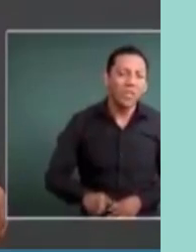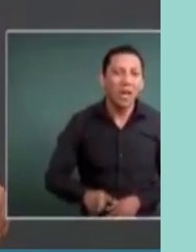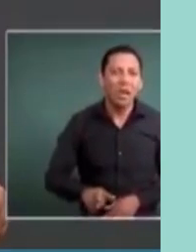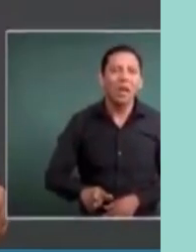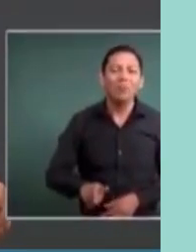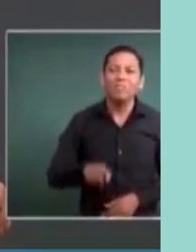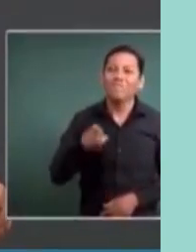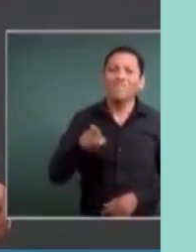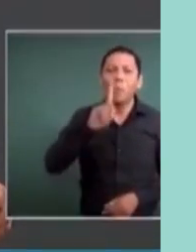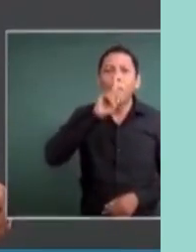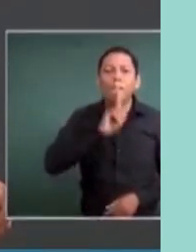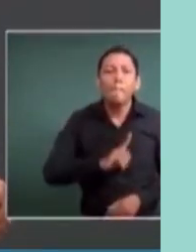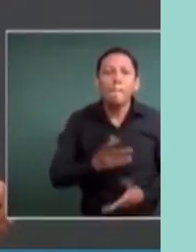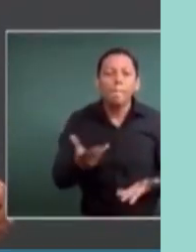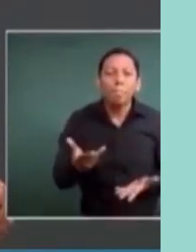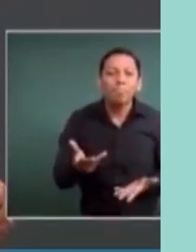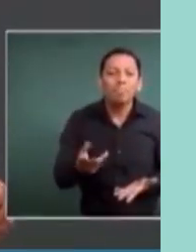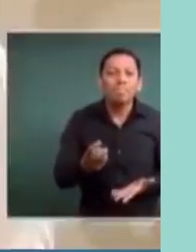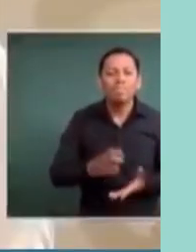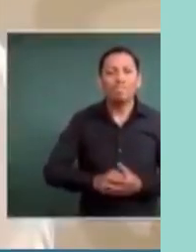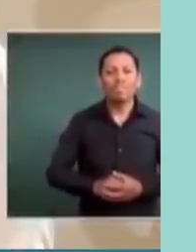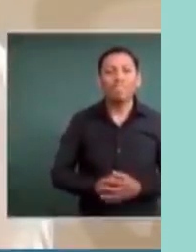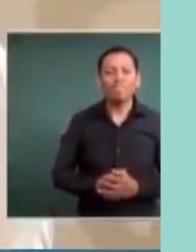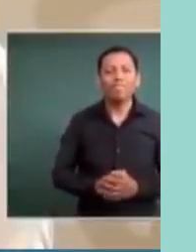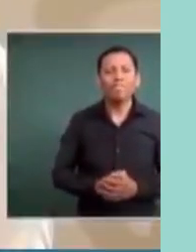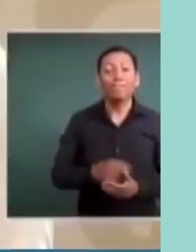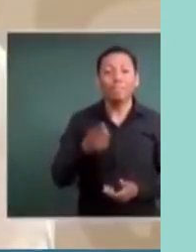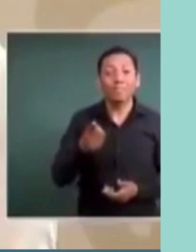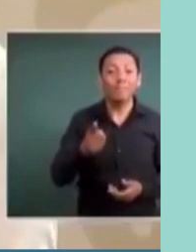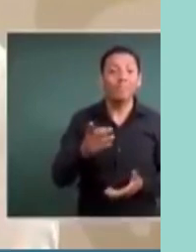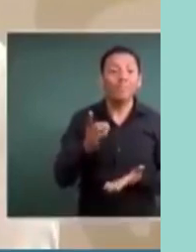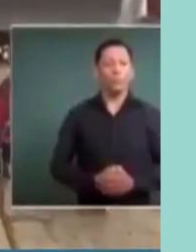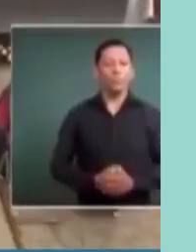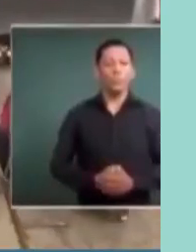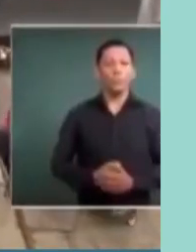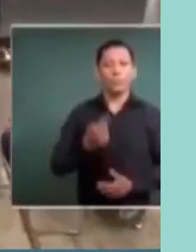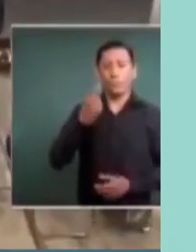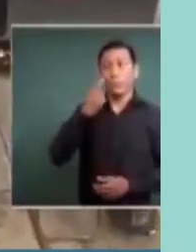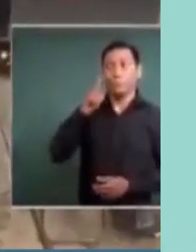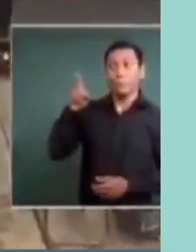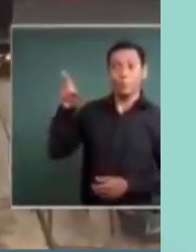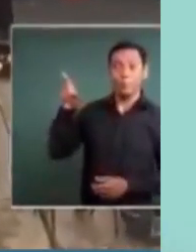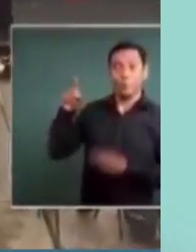Están actuando por la animadversión. Pista.